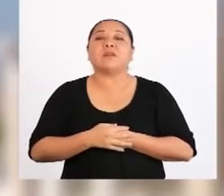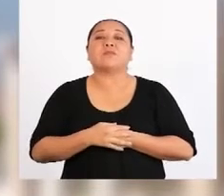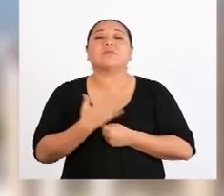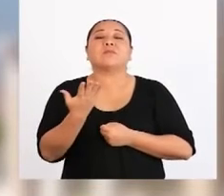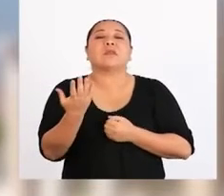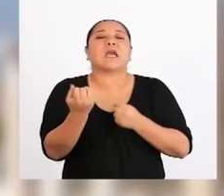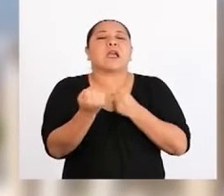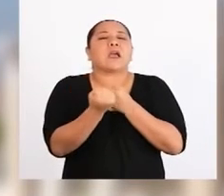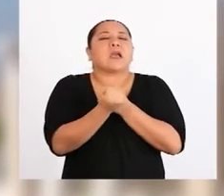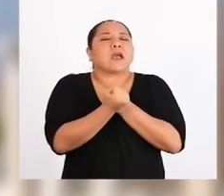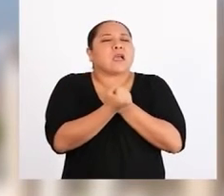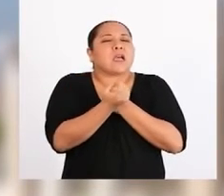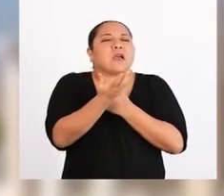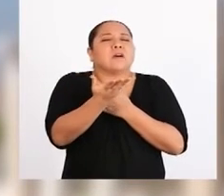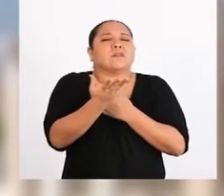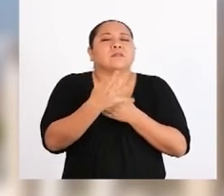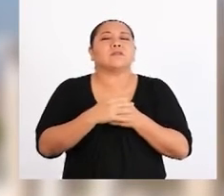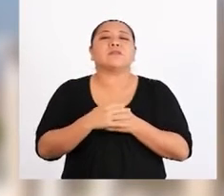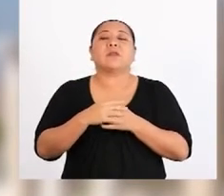Estimados